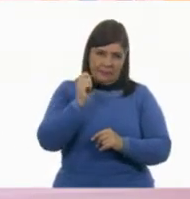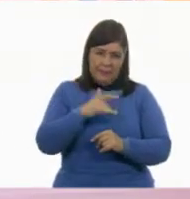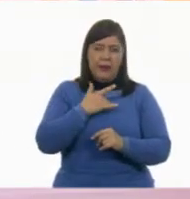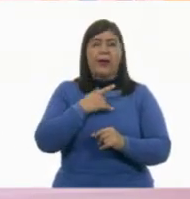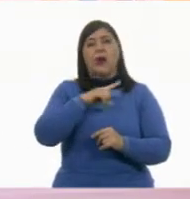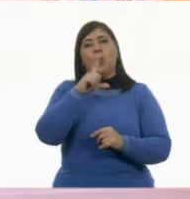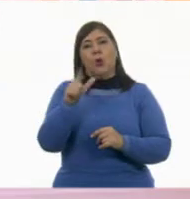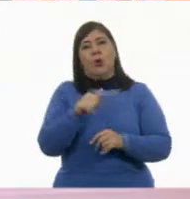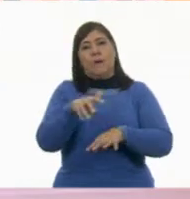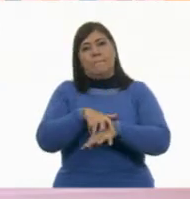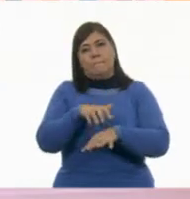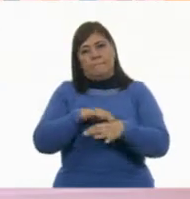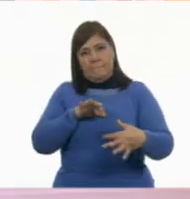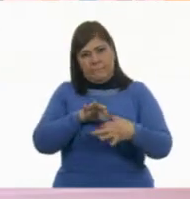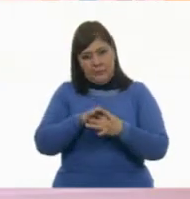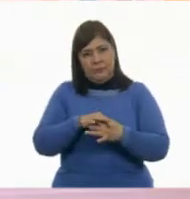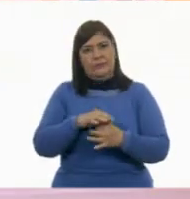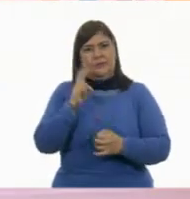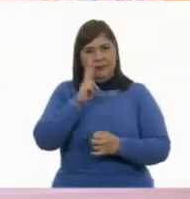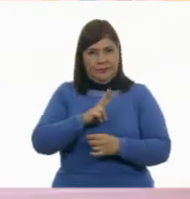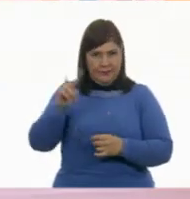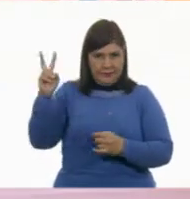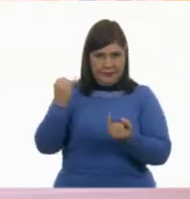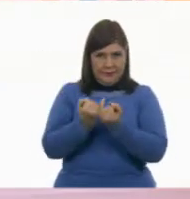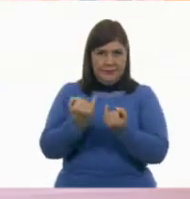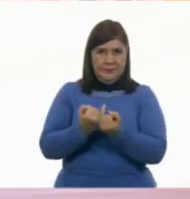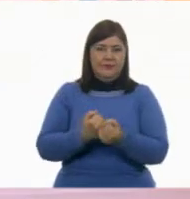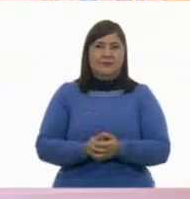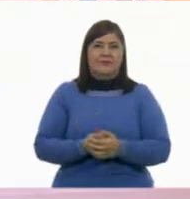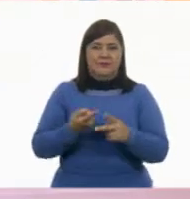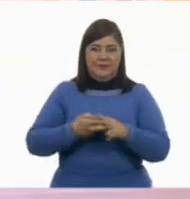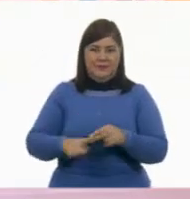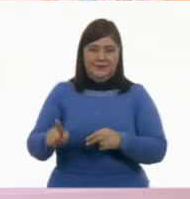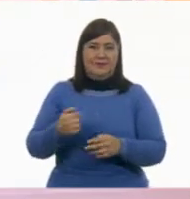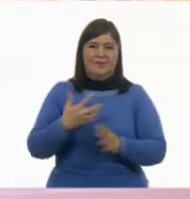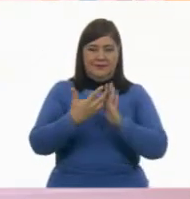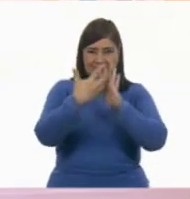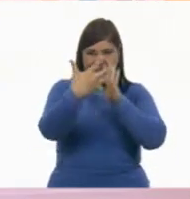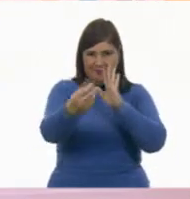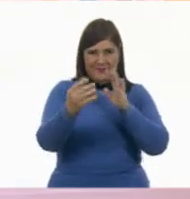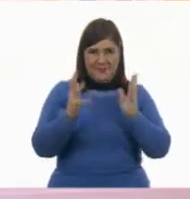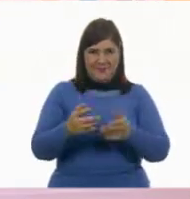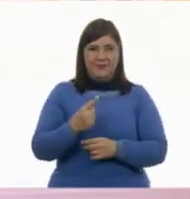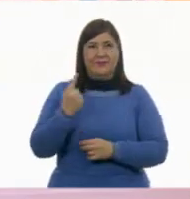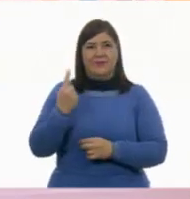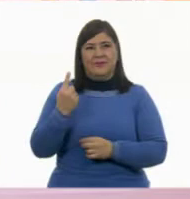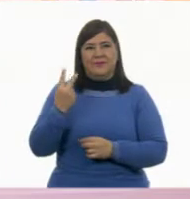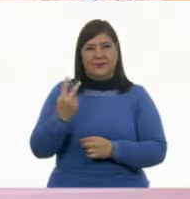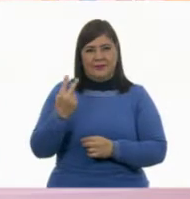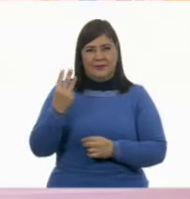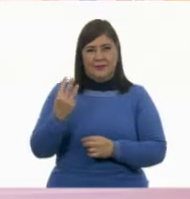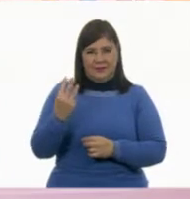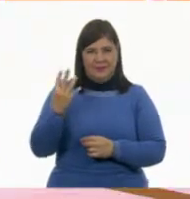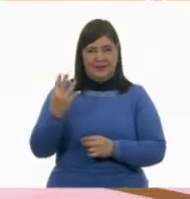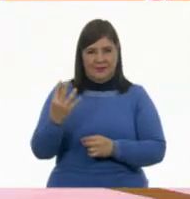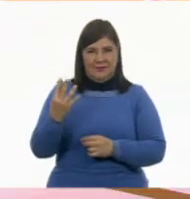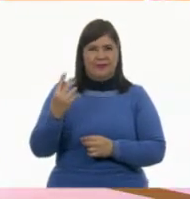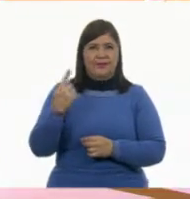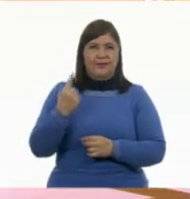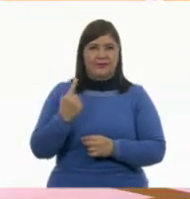los pies y siguiente el otro pie. Empezamos ya. 1, 2,